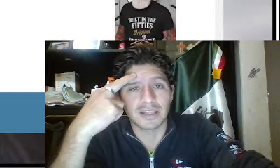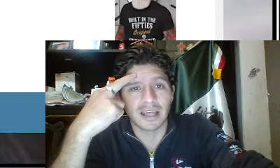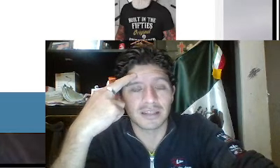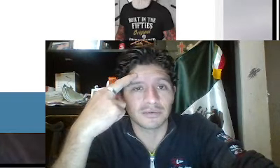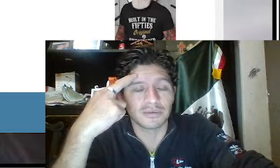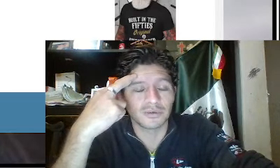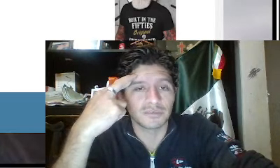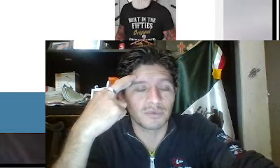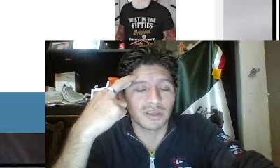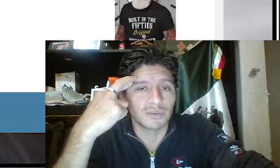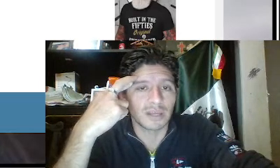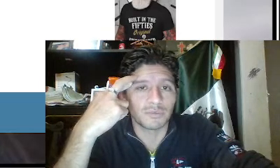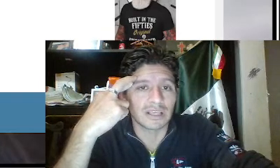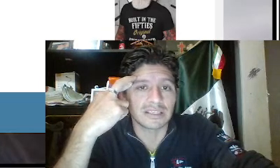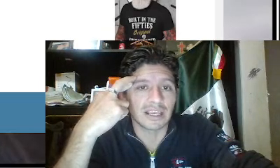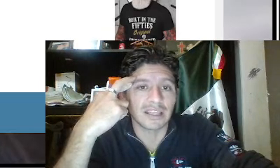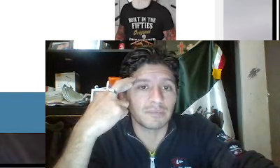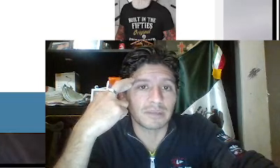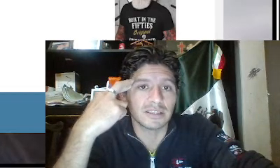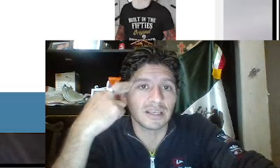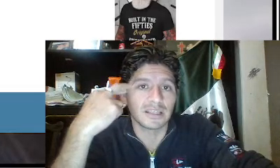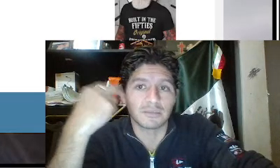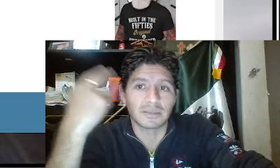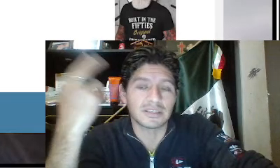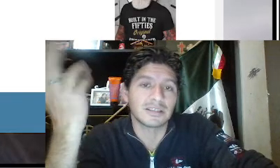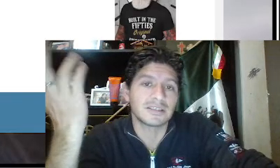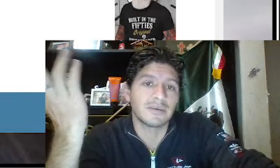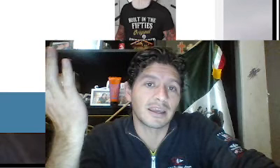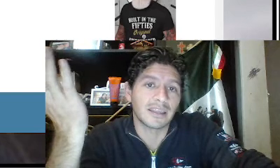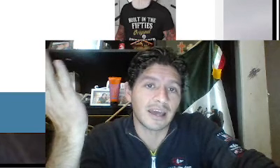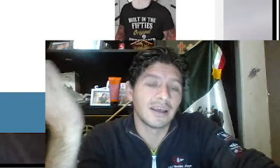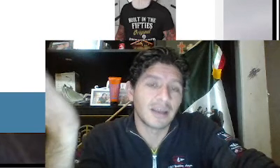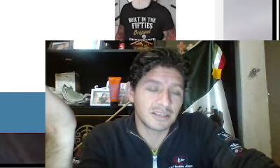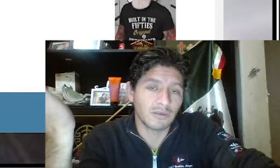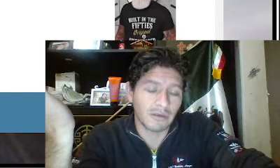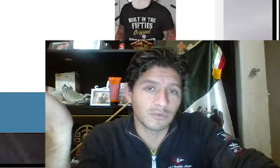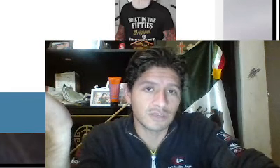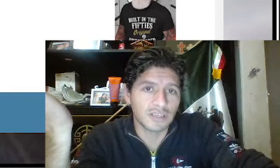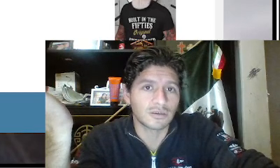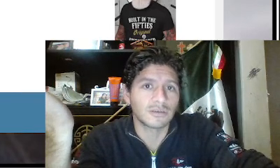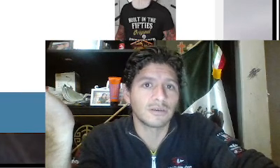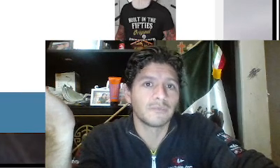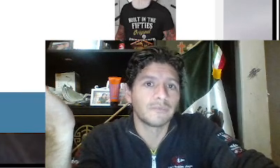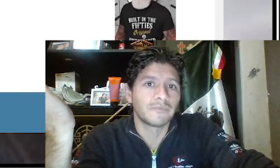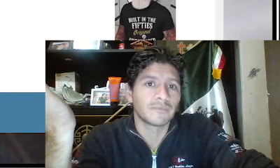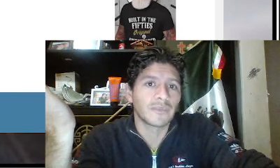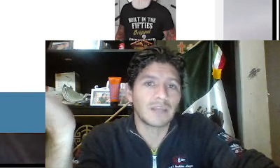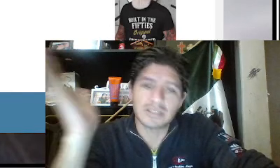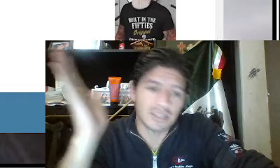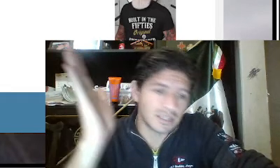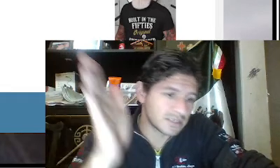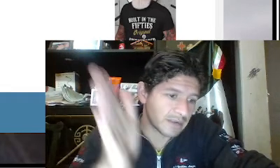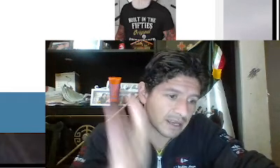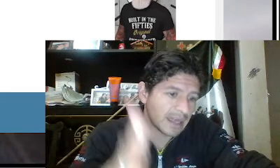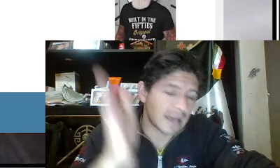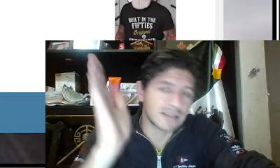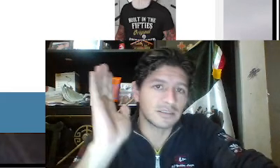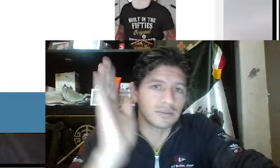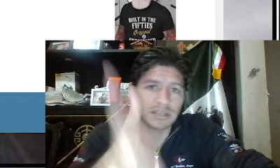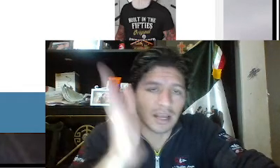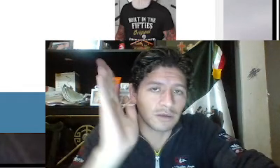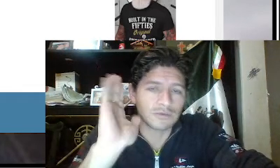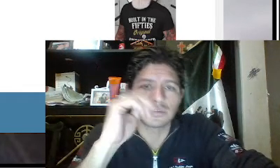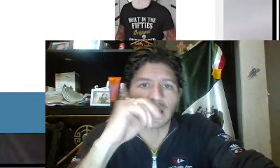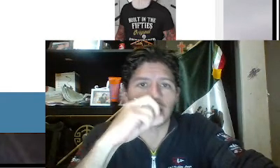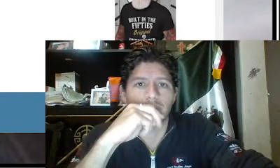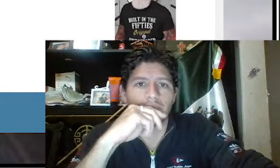de mandato, no se puede votar porque se quede el presidente se va a quedar. Así lo habíamos dicho, ¿no? El presidente se va a quedar si no se